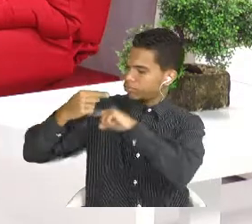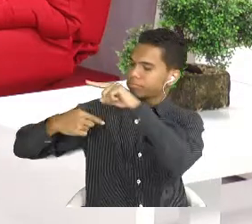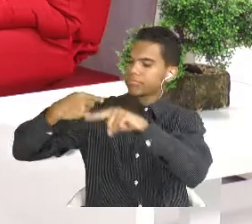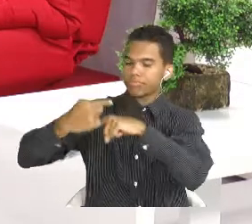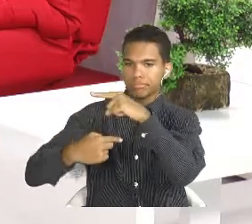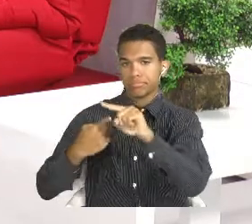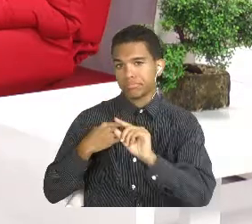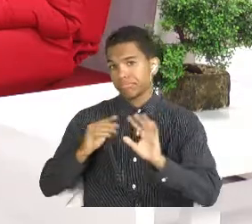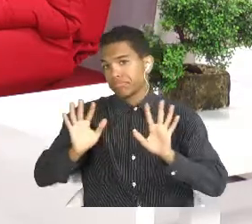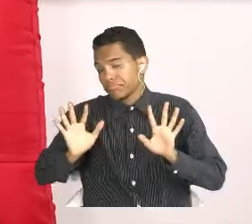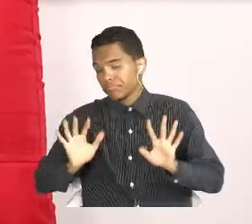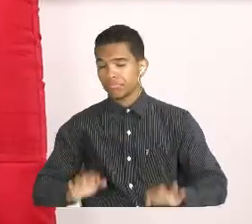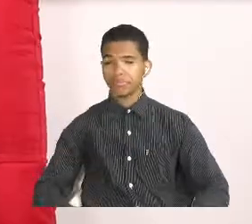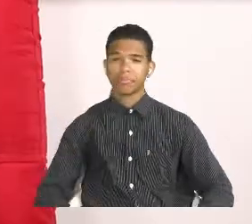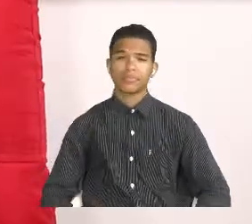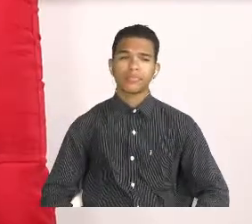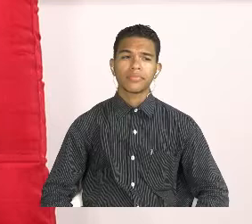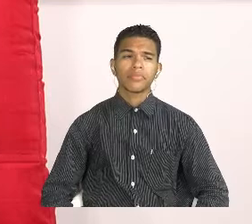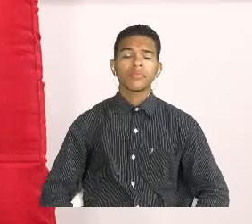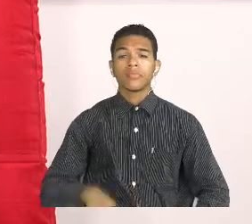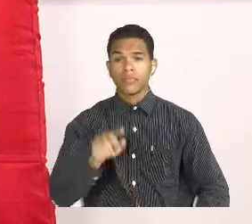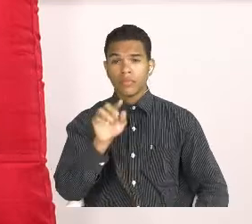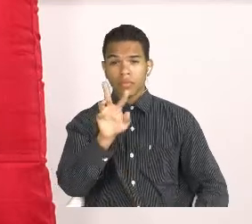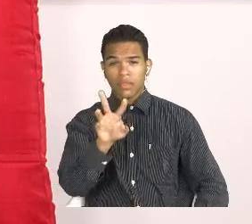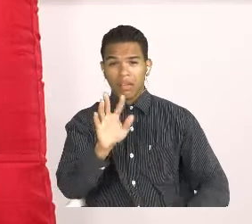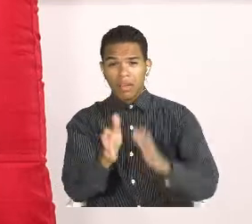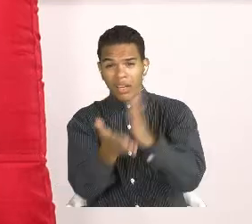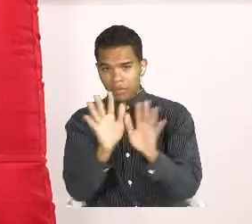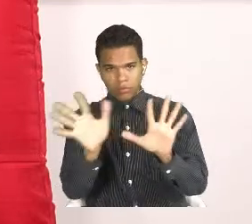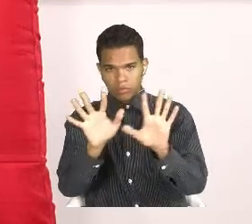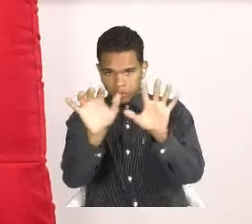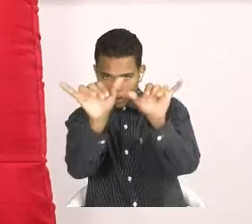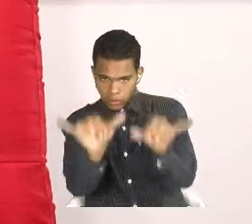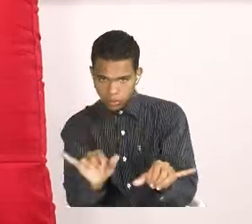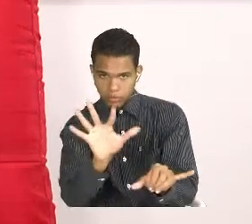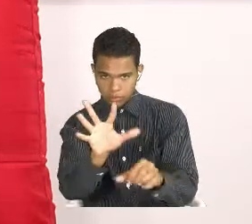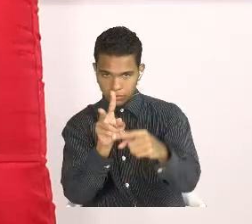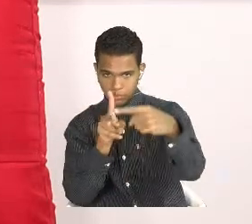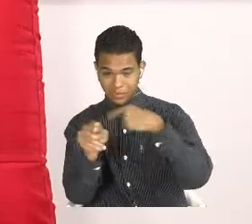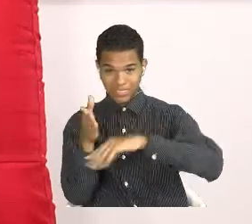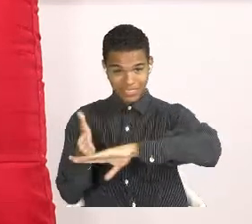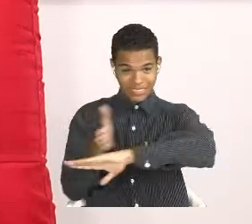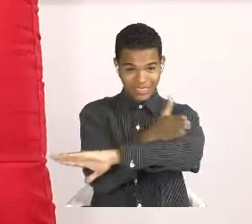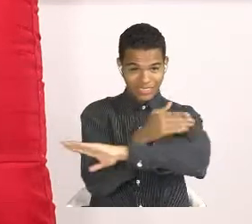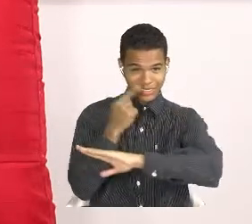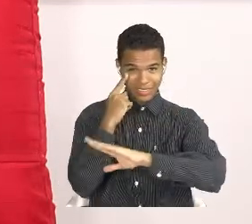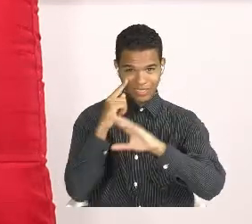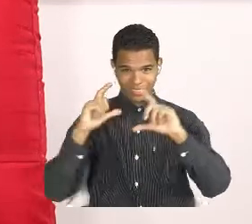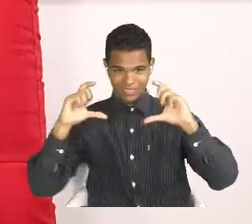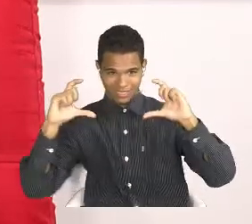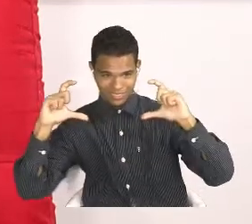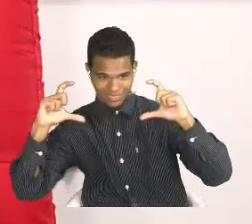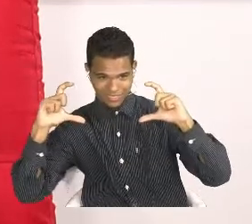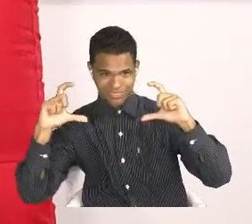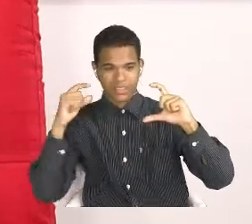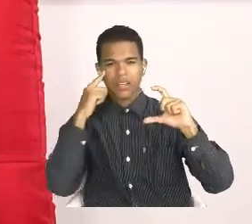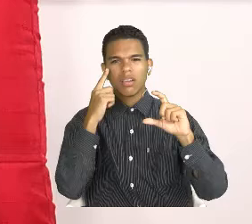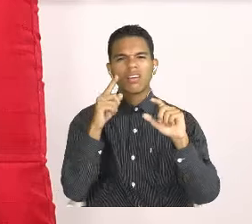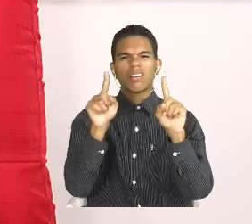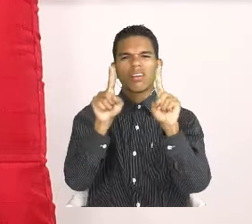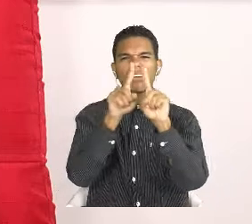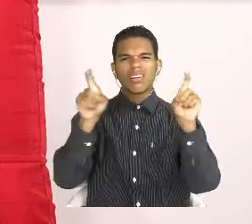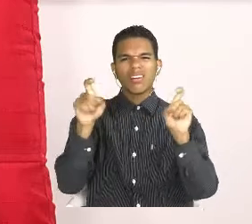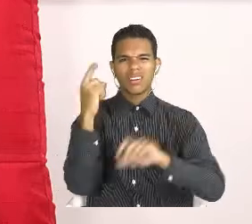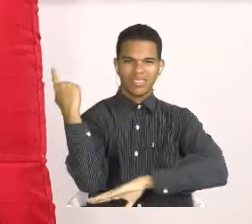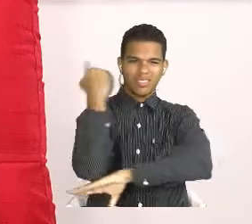patología. Bueno, ustedes no se muevan, amables televidentes, vamos a una pausa comercial, pero antes de eso voy a hacer un paréntesis del tema del día, pues enviando de